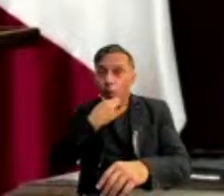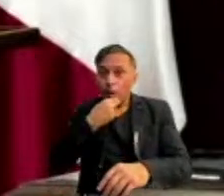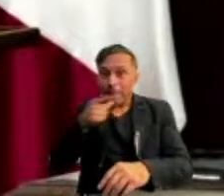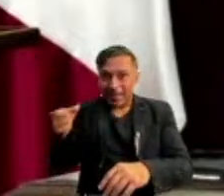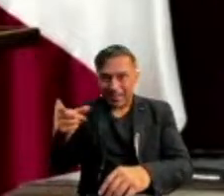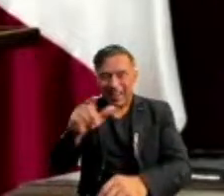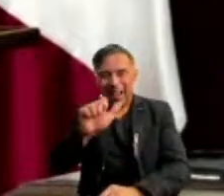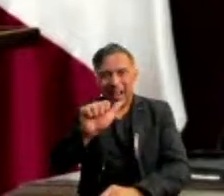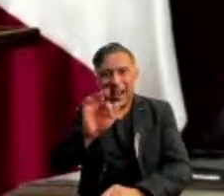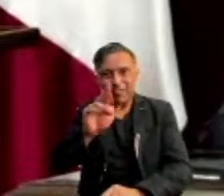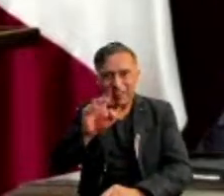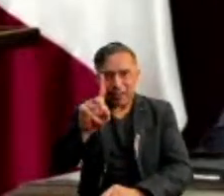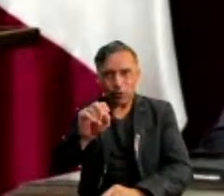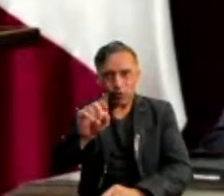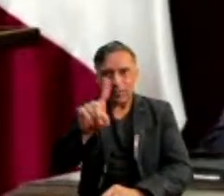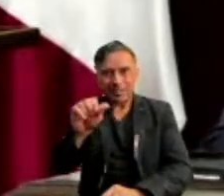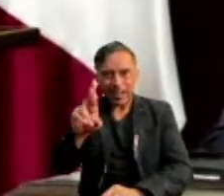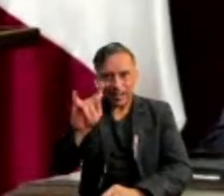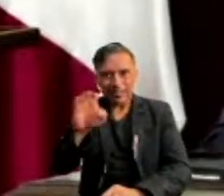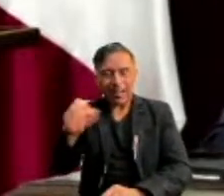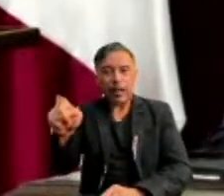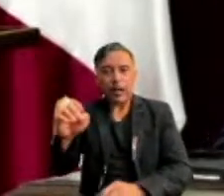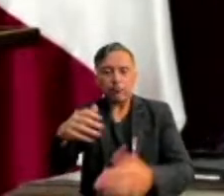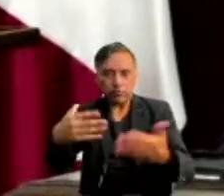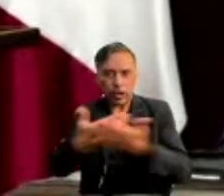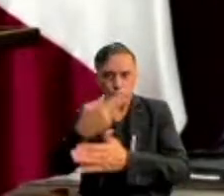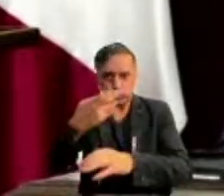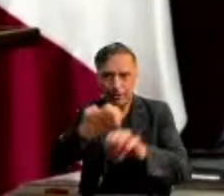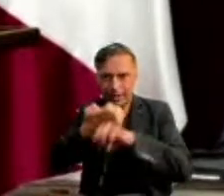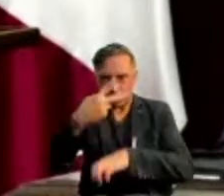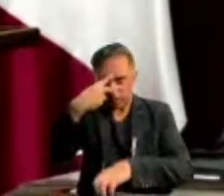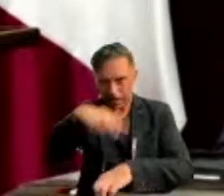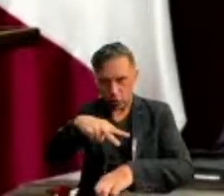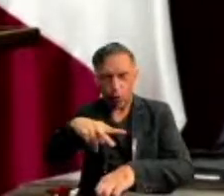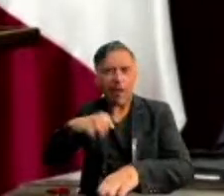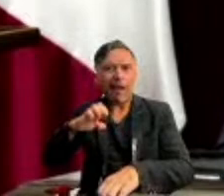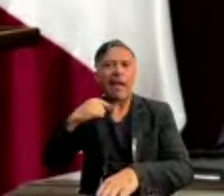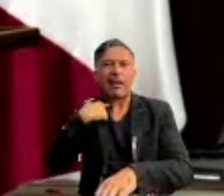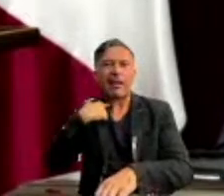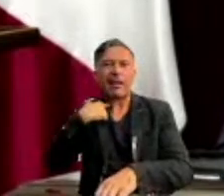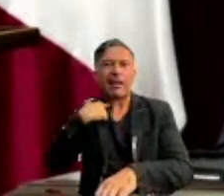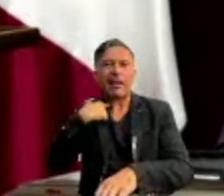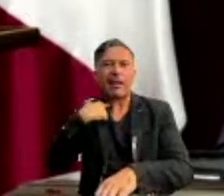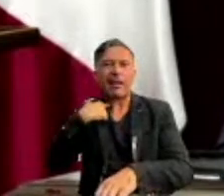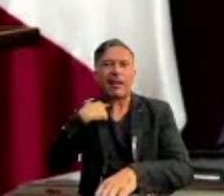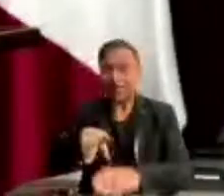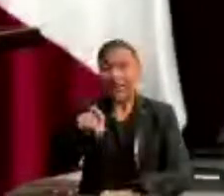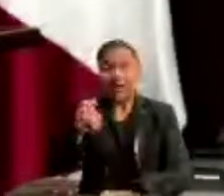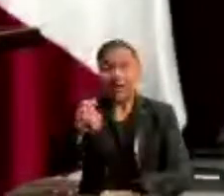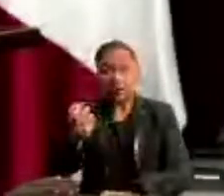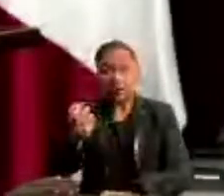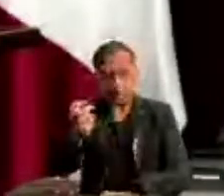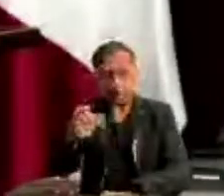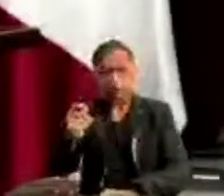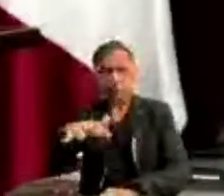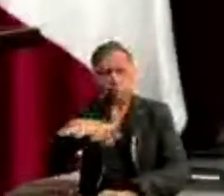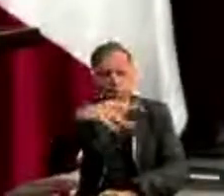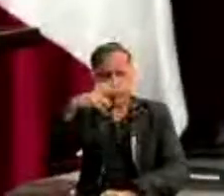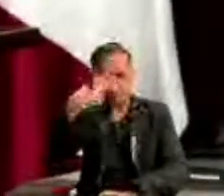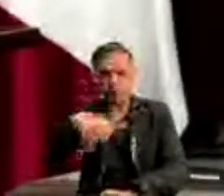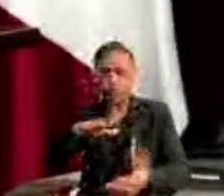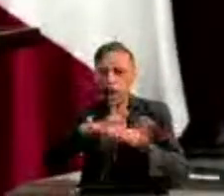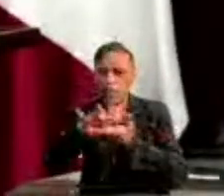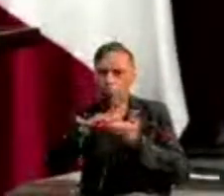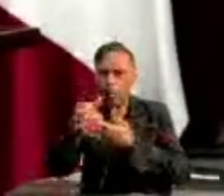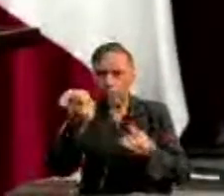Alfredo Zárate Albarrán, fue un ciudadano demócrata que aportó a la democracia modesta de nuestro país con elementos de